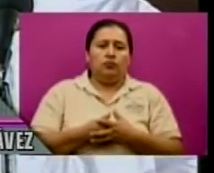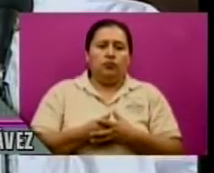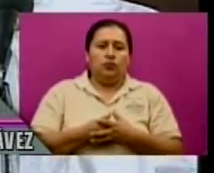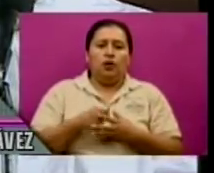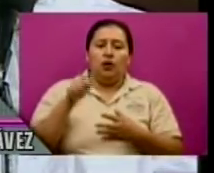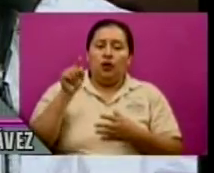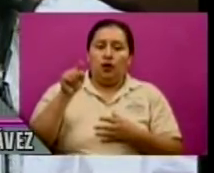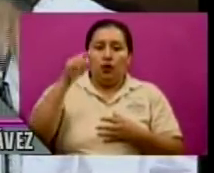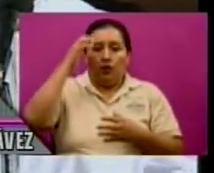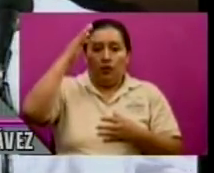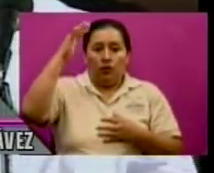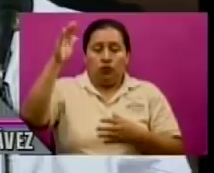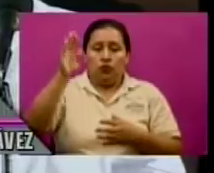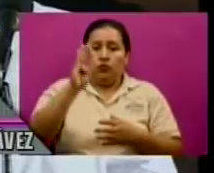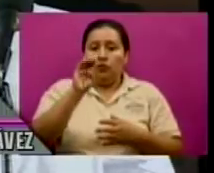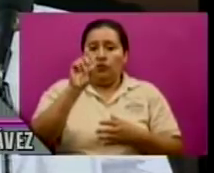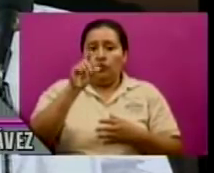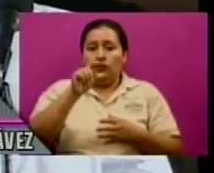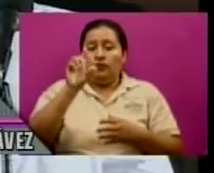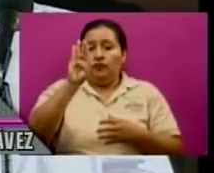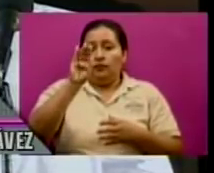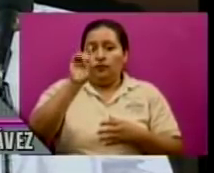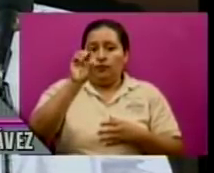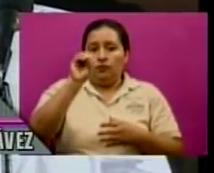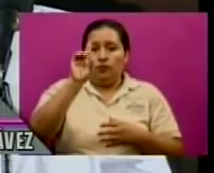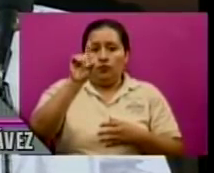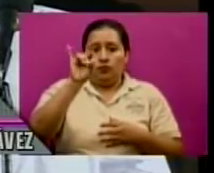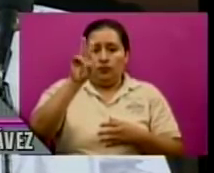a los sueños de Bolívar,